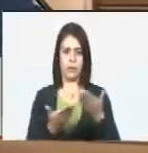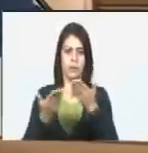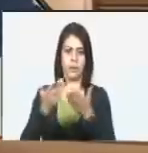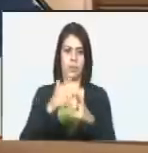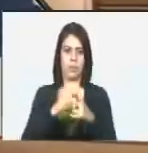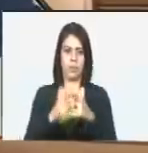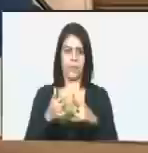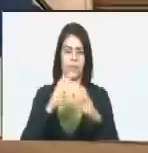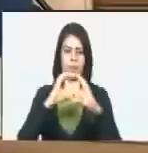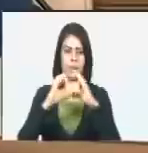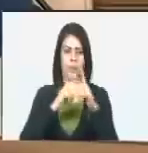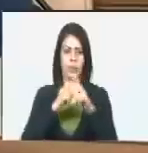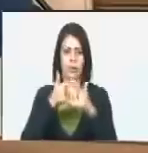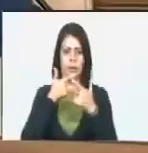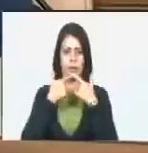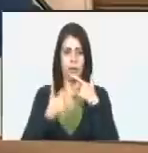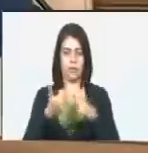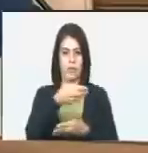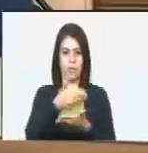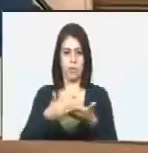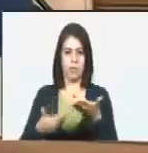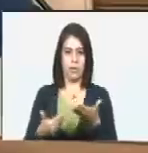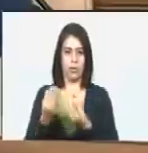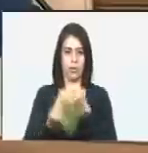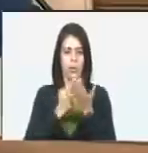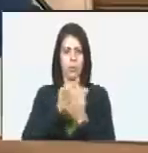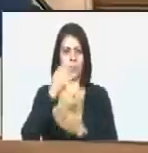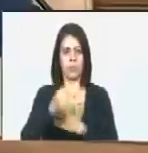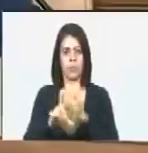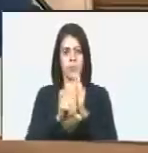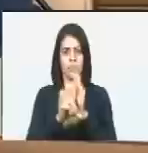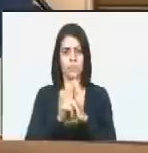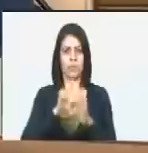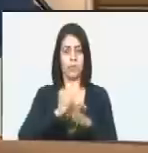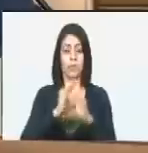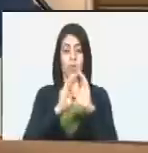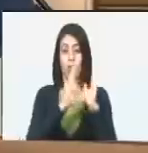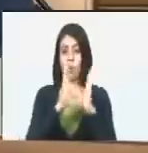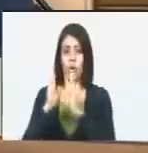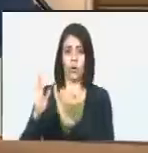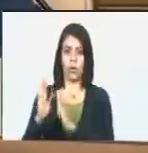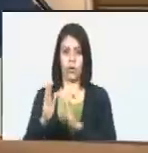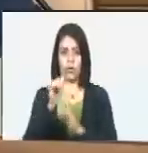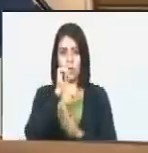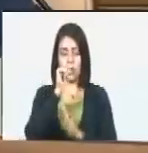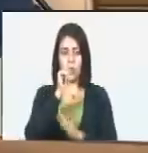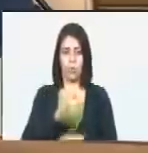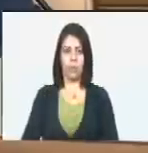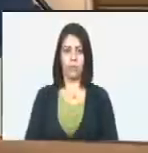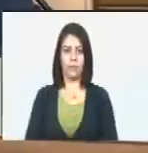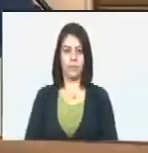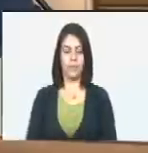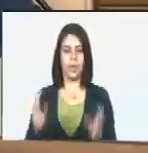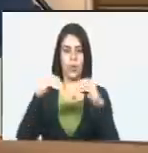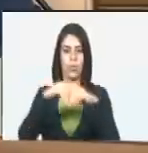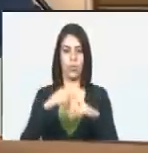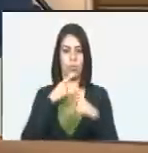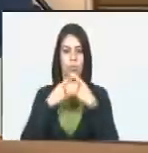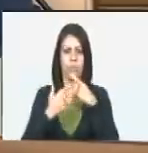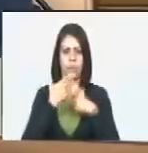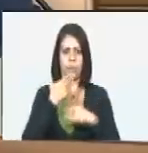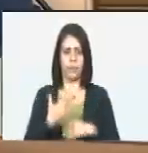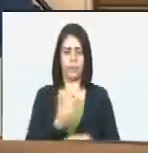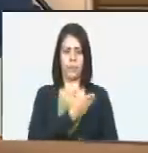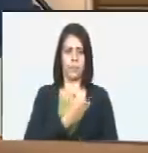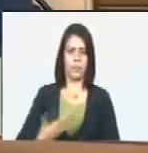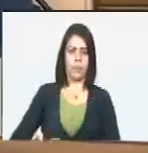la cual remitió el estatus del proyecto de ley orgánica de aguas. De conformidad con lo solicitado por el presidente de la